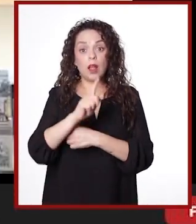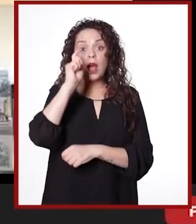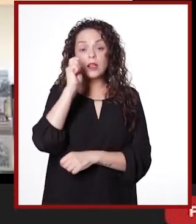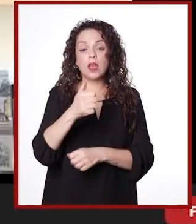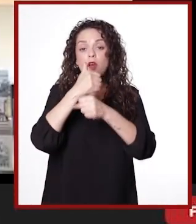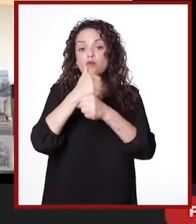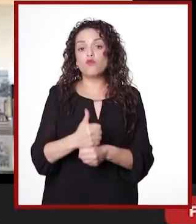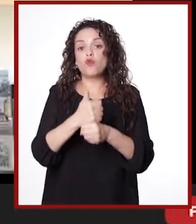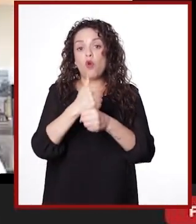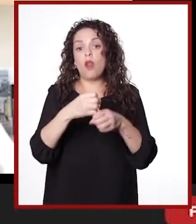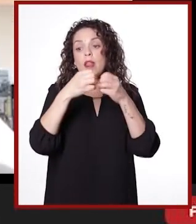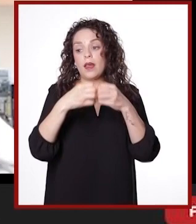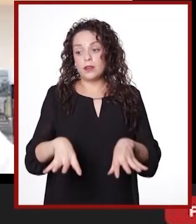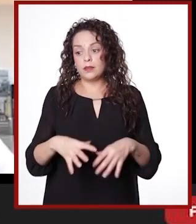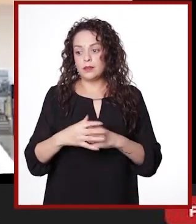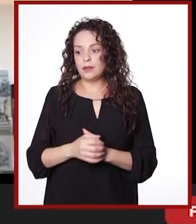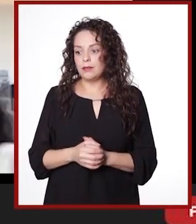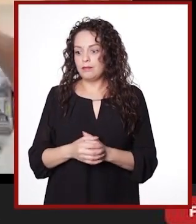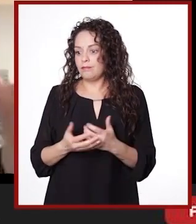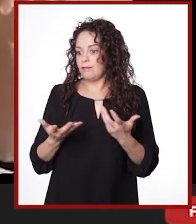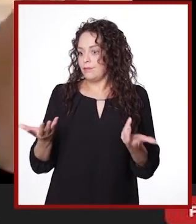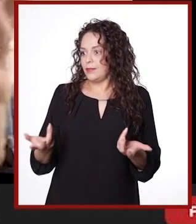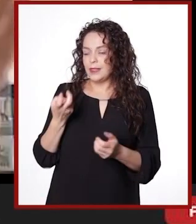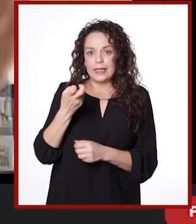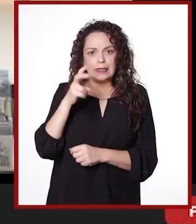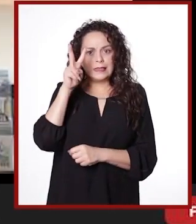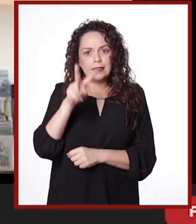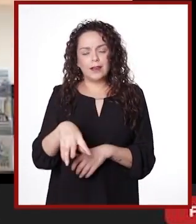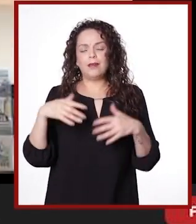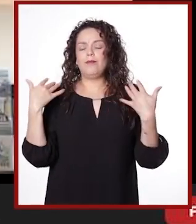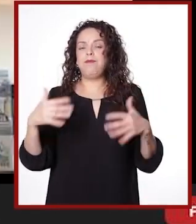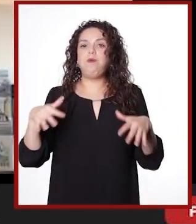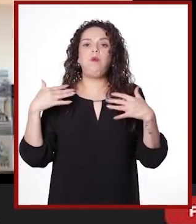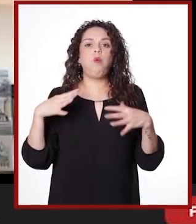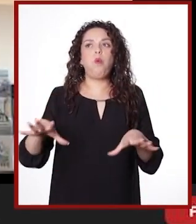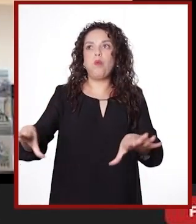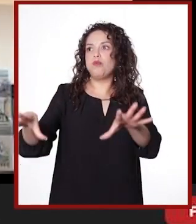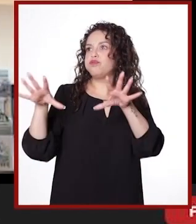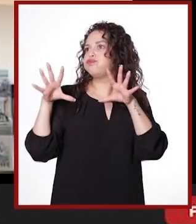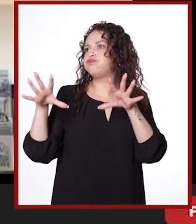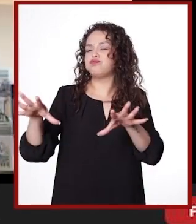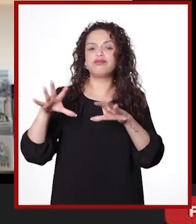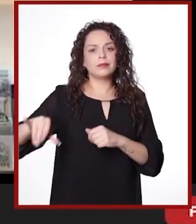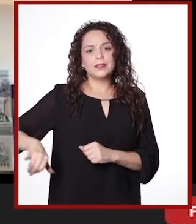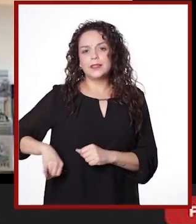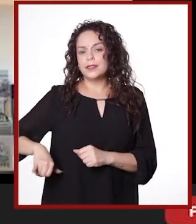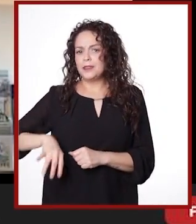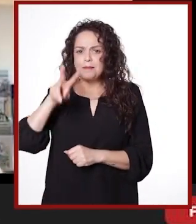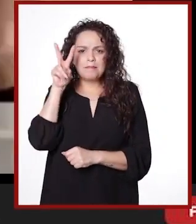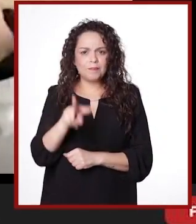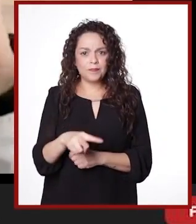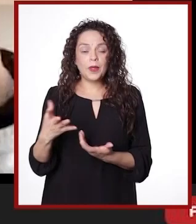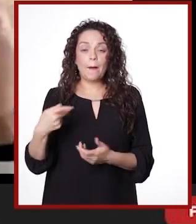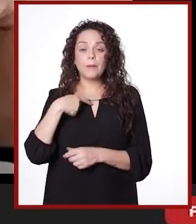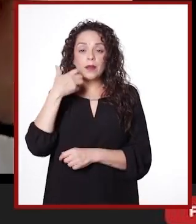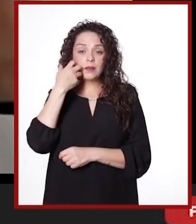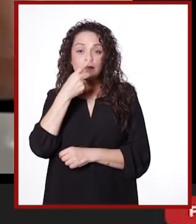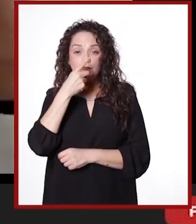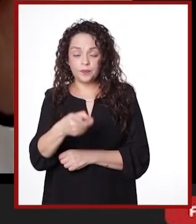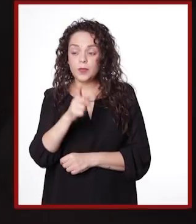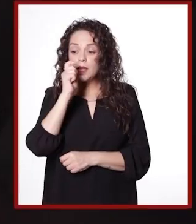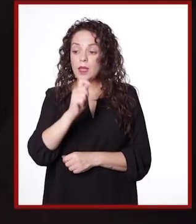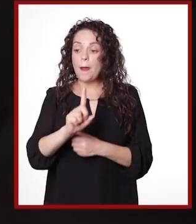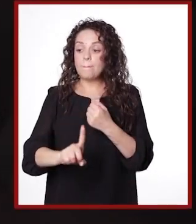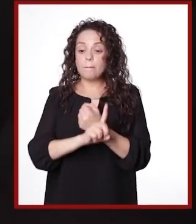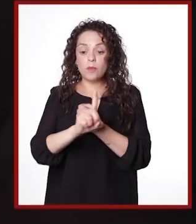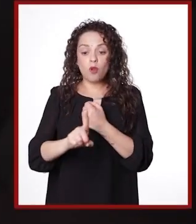a través de las áreas verdes, me parece realmente fascinante. Y quiero poner en perspectiva el problema, lo de la